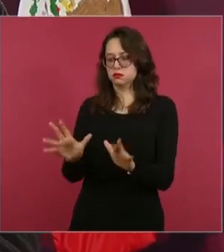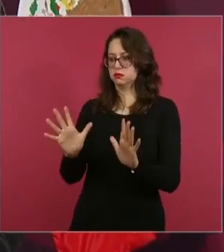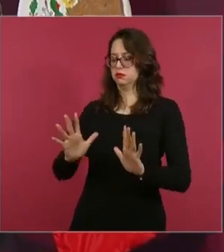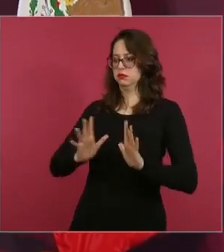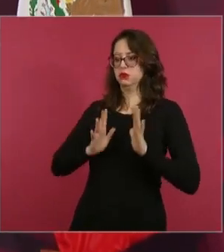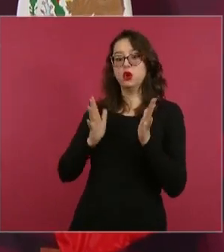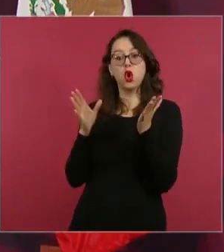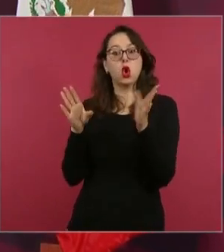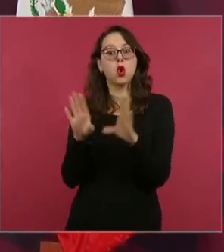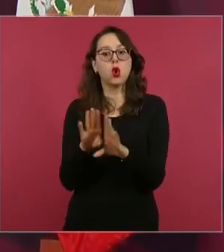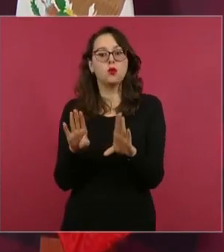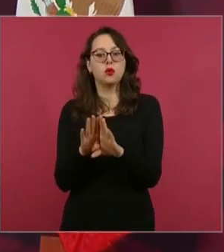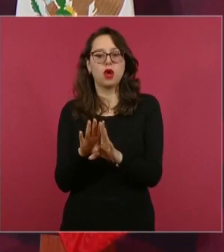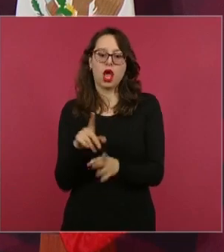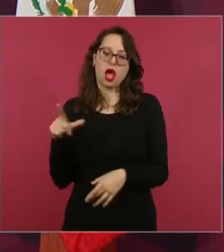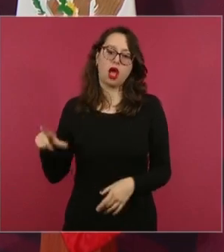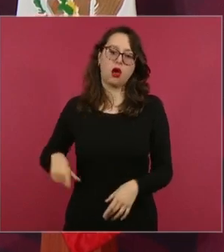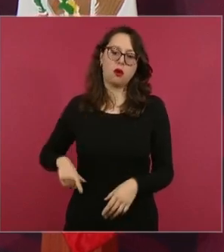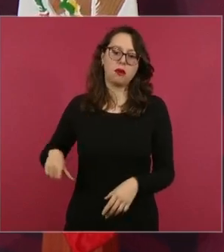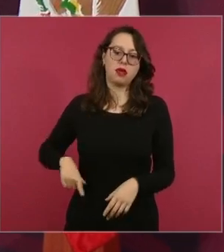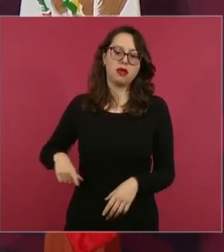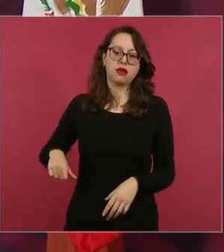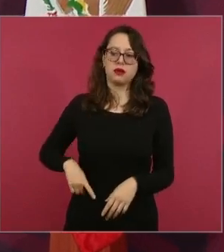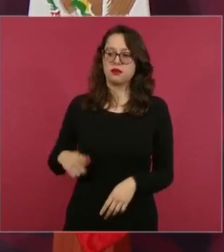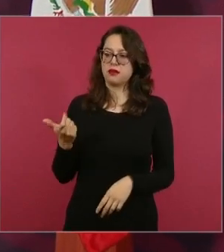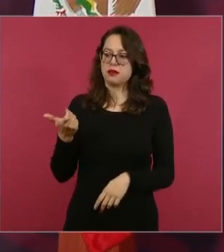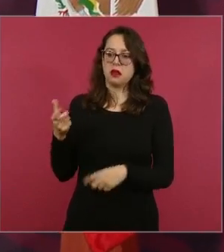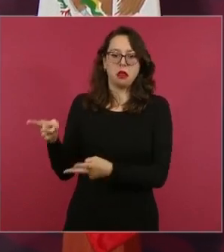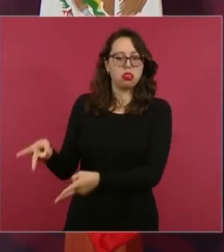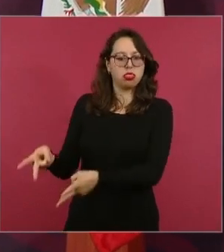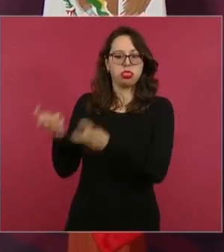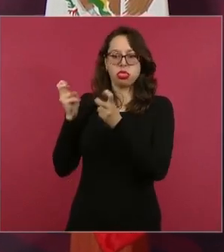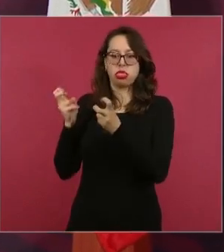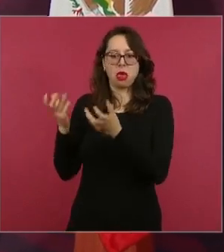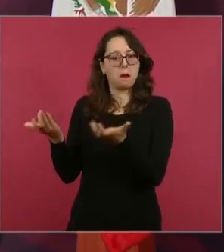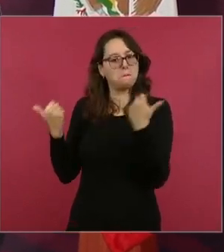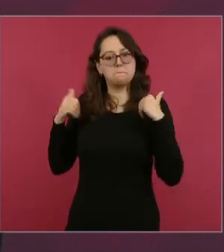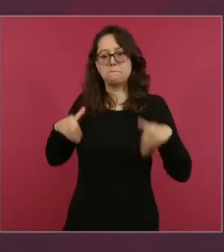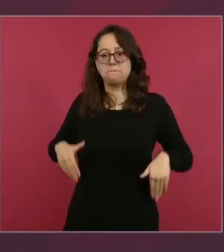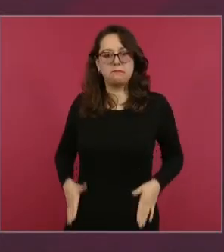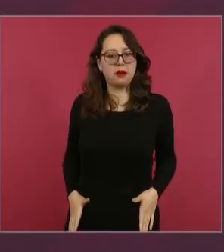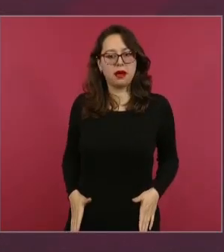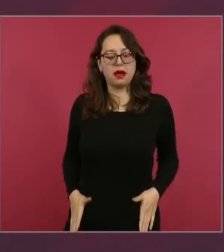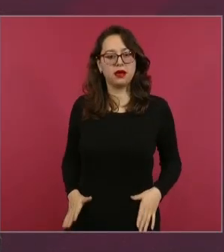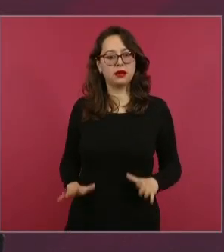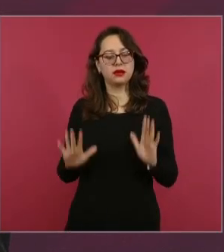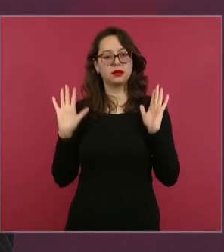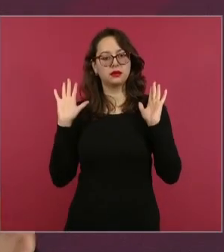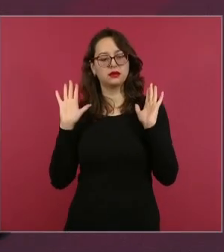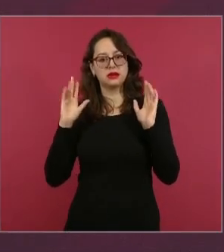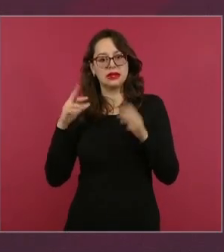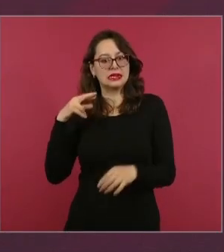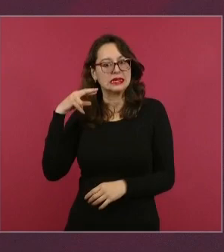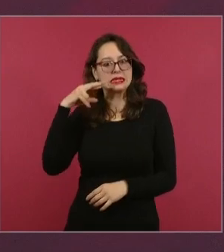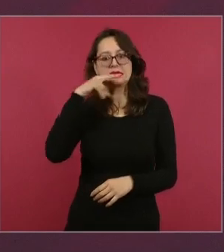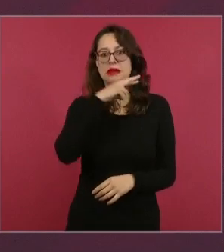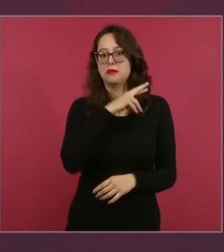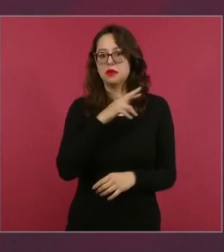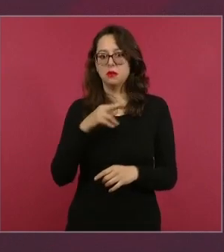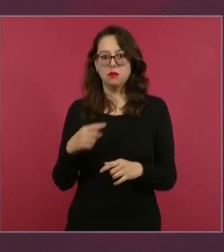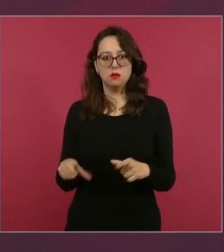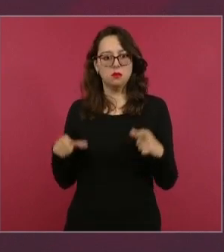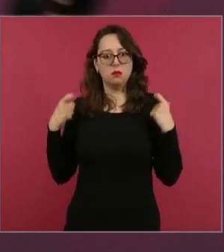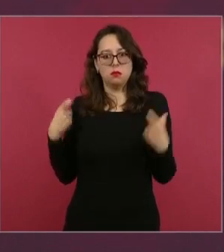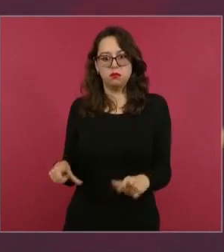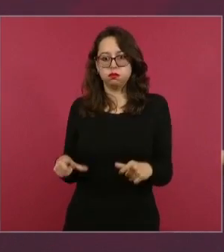resulta que en una dos generaciones